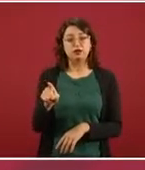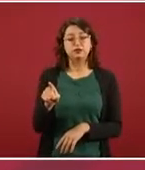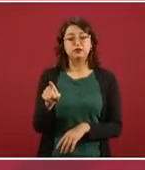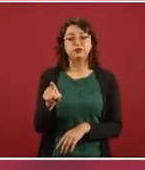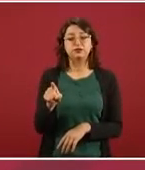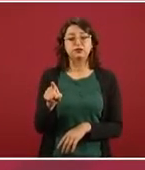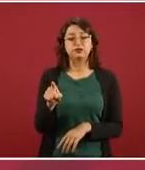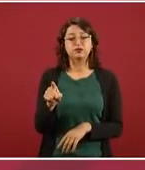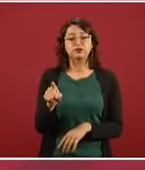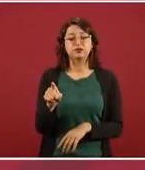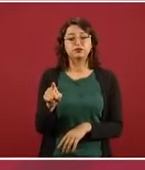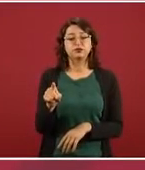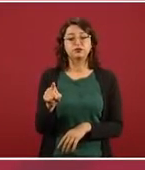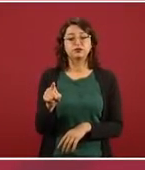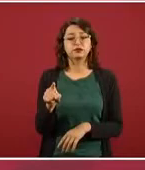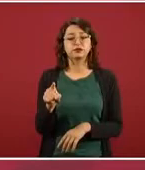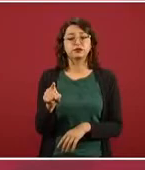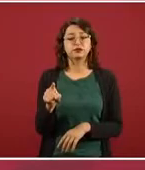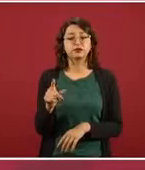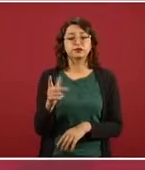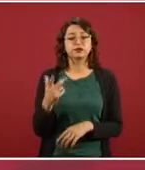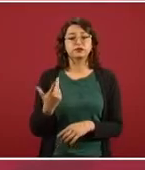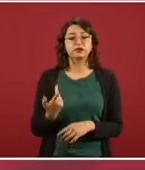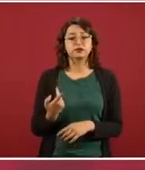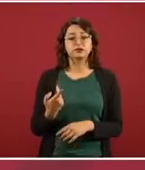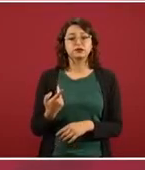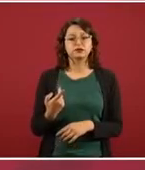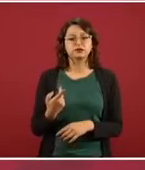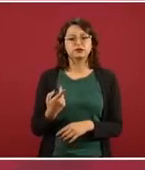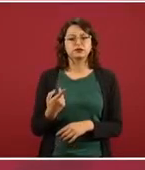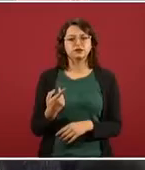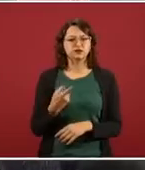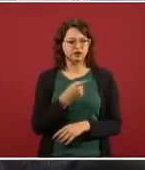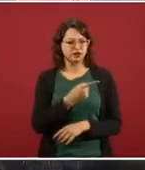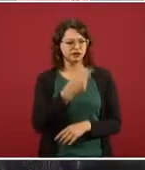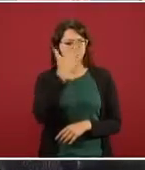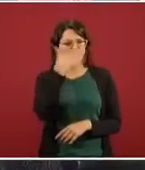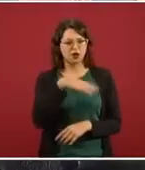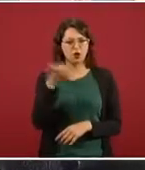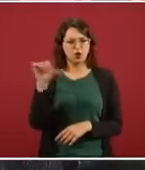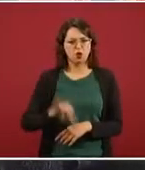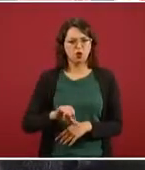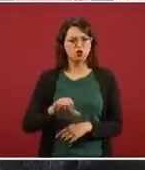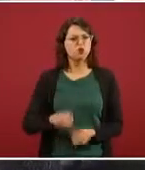el día. Pero ¿no tienes el reporte de hoy?